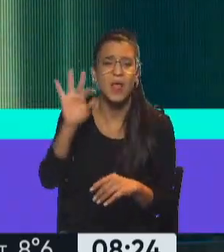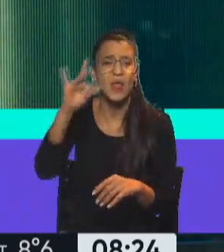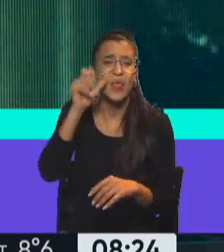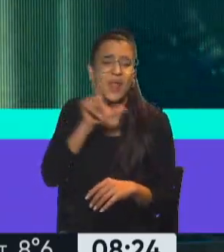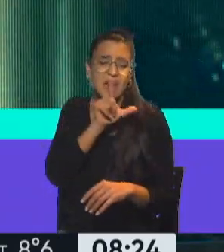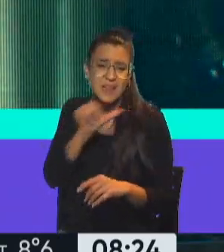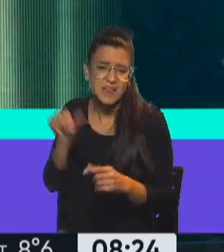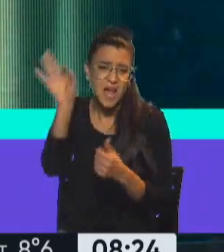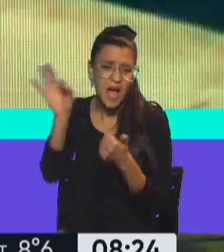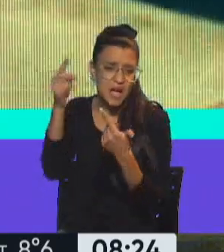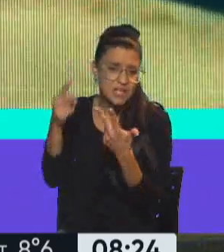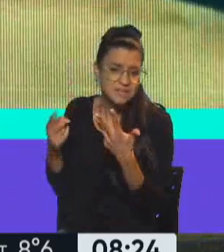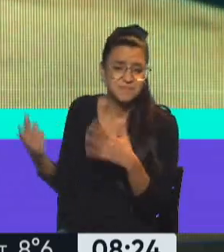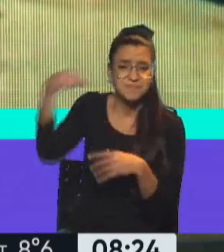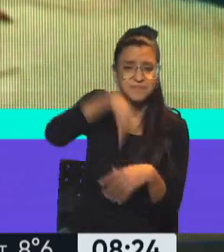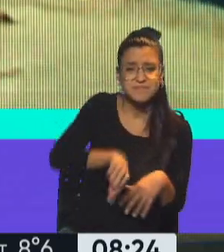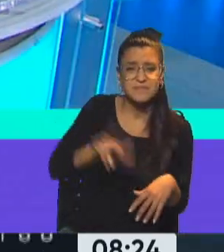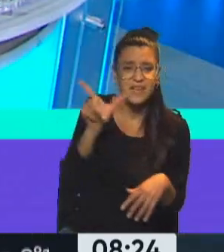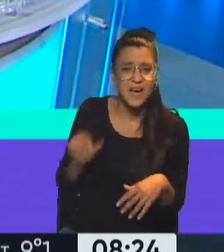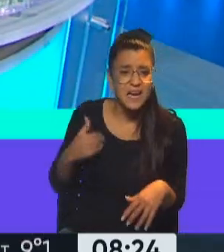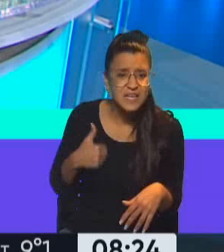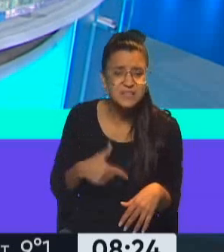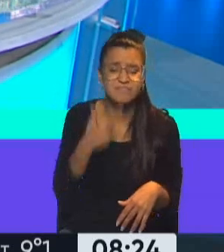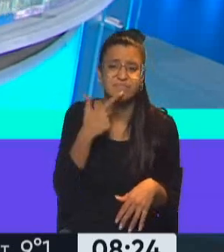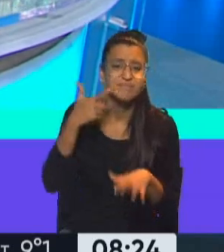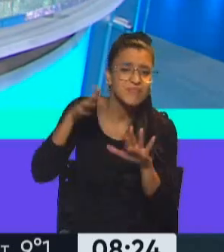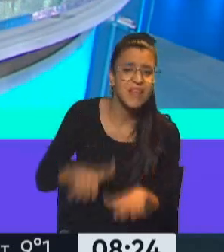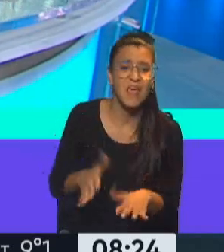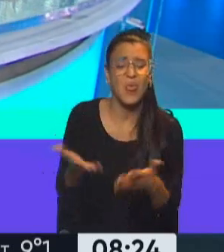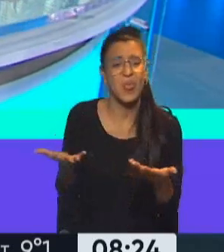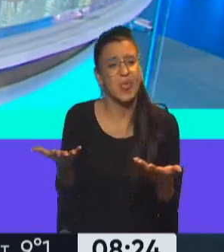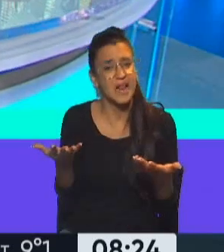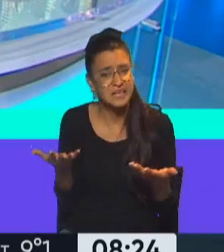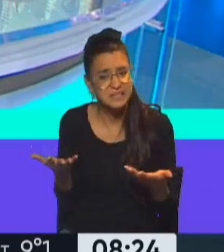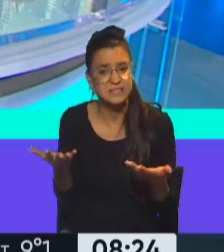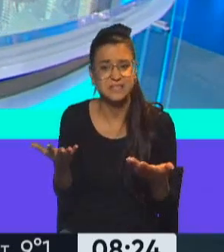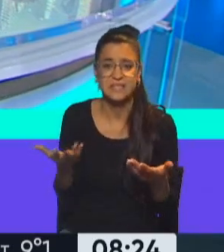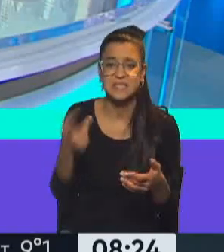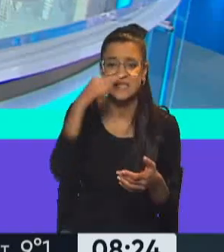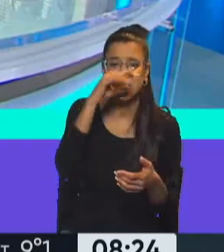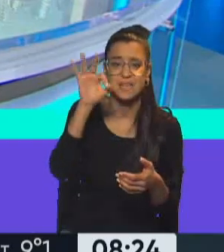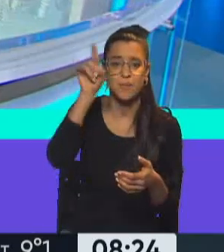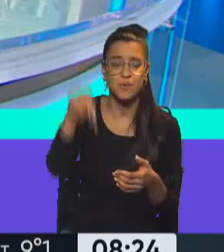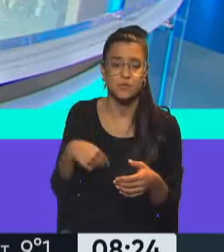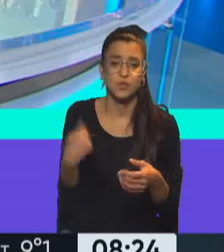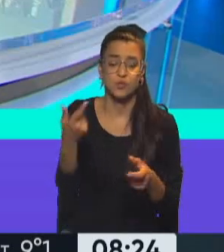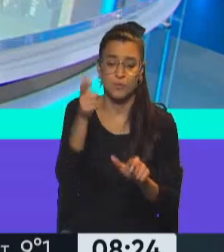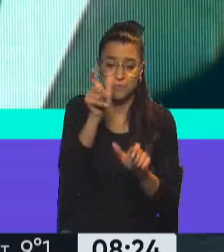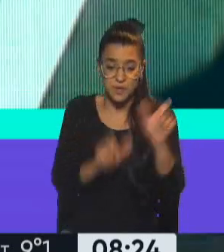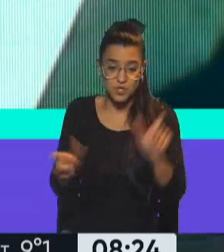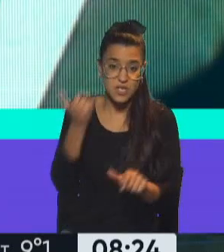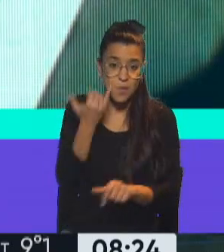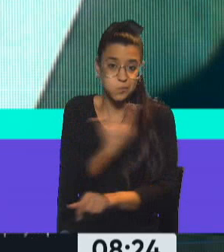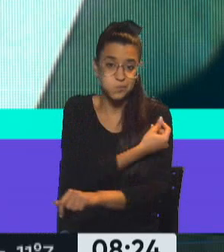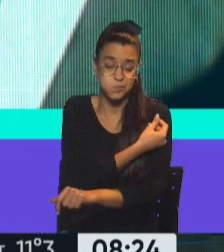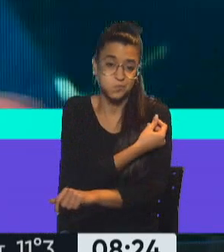algún momento haga pie en la República Argentina, y cuando hace pie en un territorio donde más del 70% de la población seguramente esté vacunado,